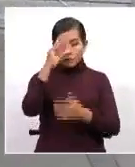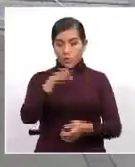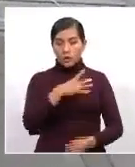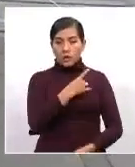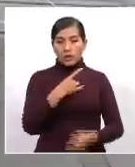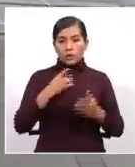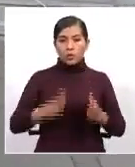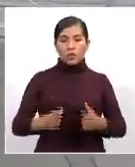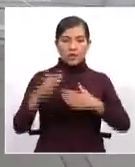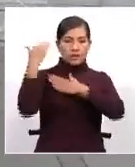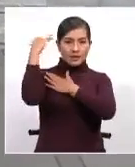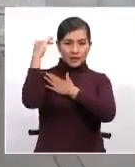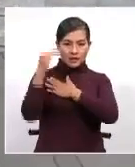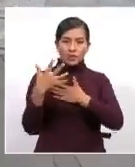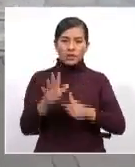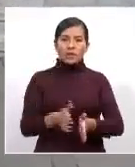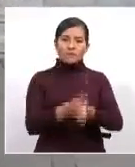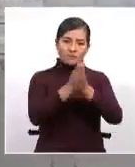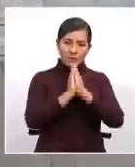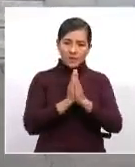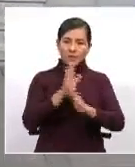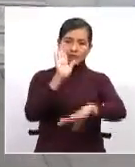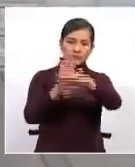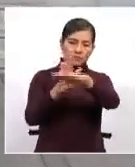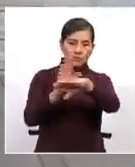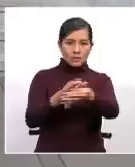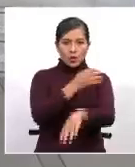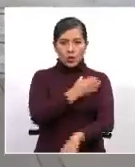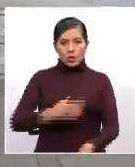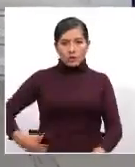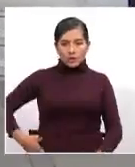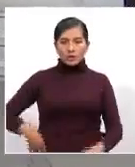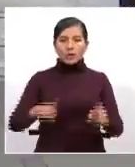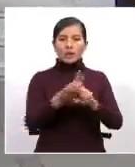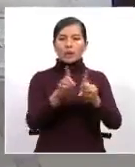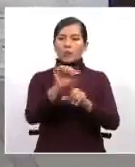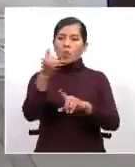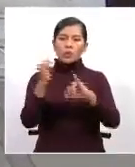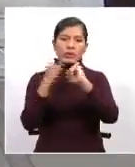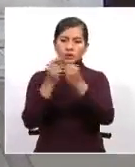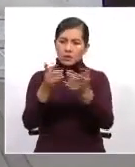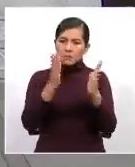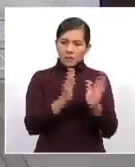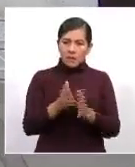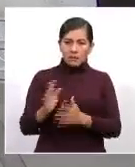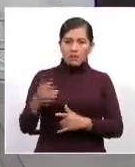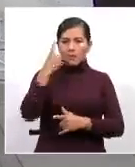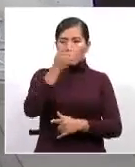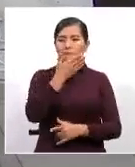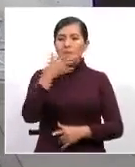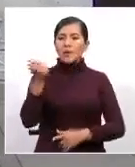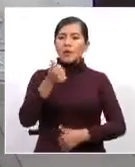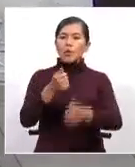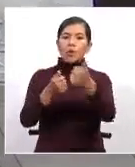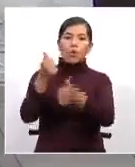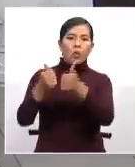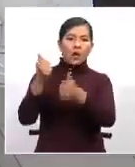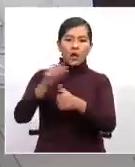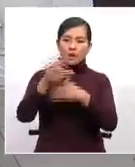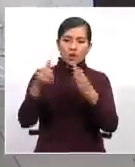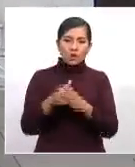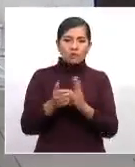ha pedido a la gobernación y a otras instituciones a preparar a sus mejores técnicos para que asistan a la reunión del Instituto Nacional